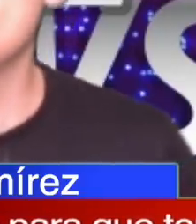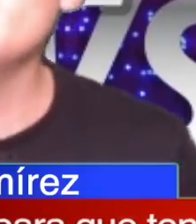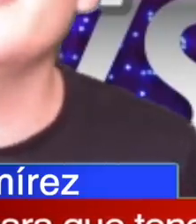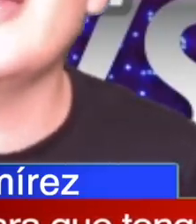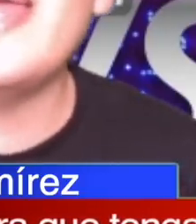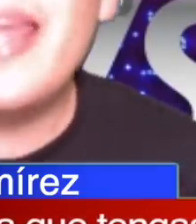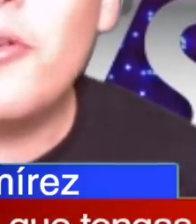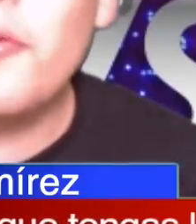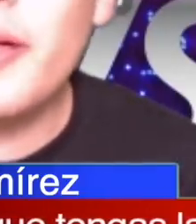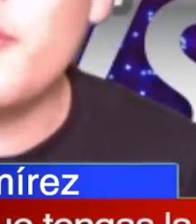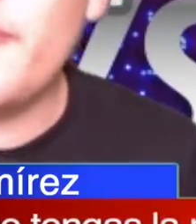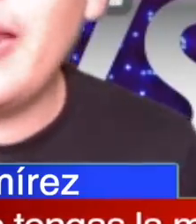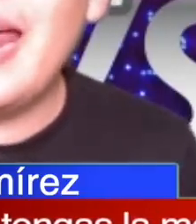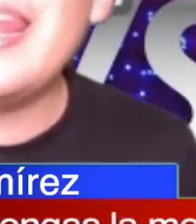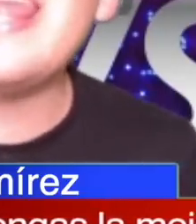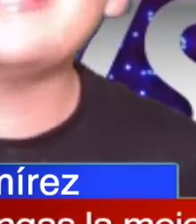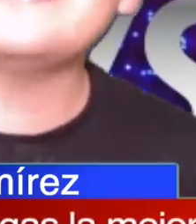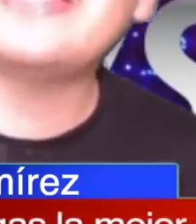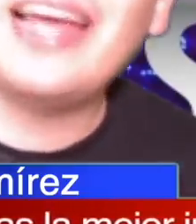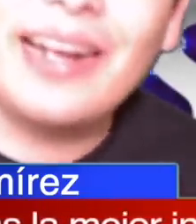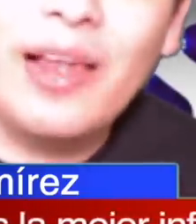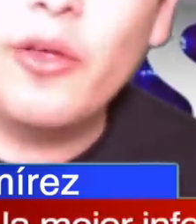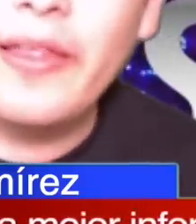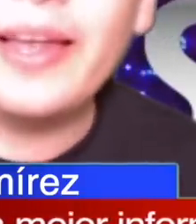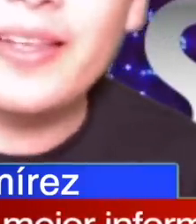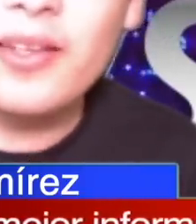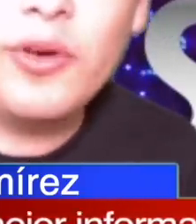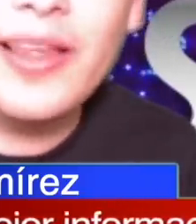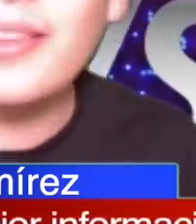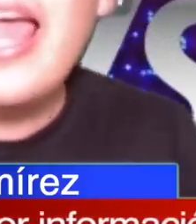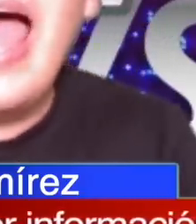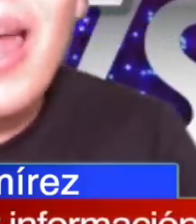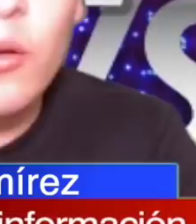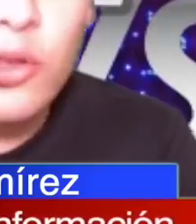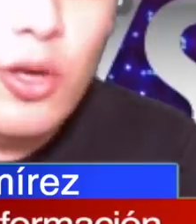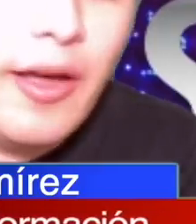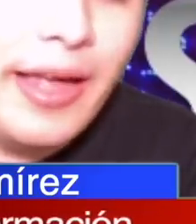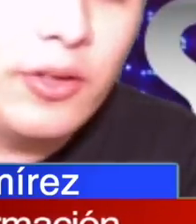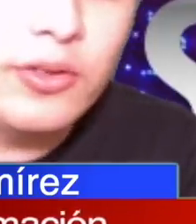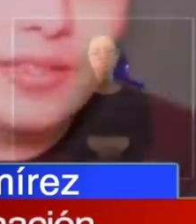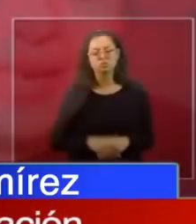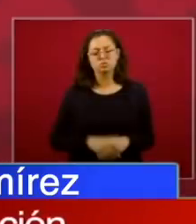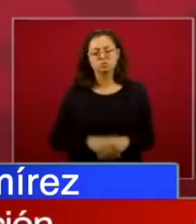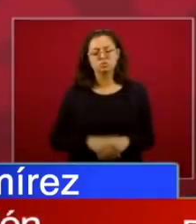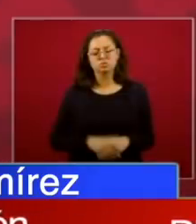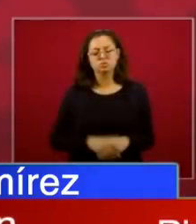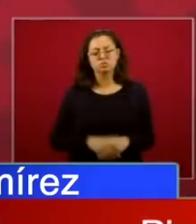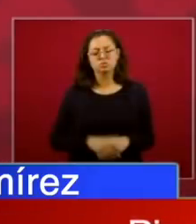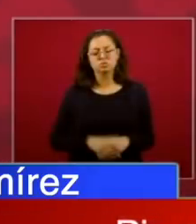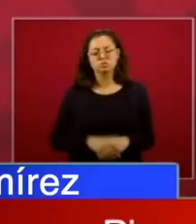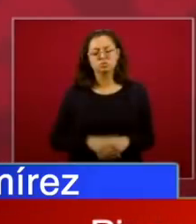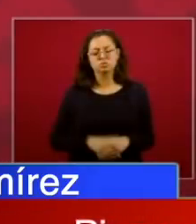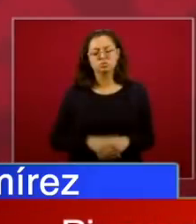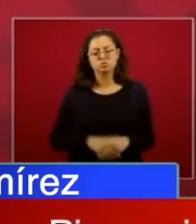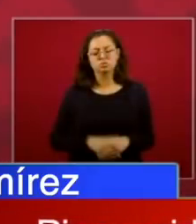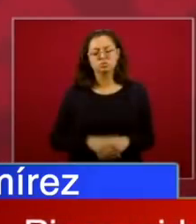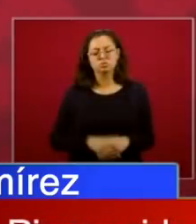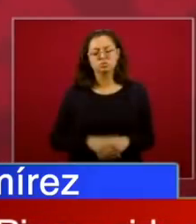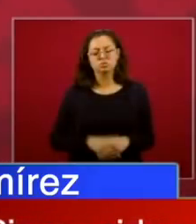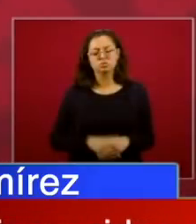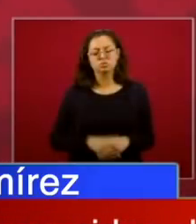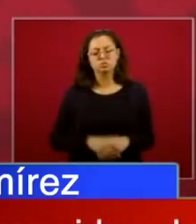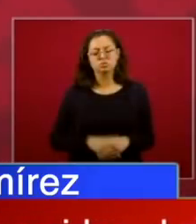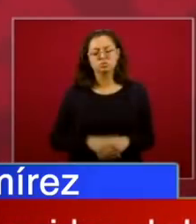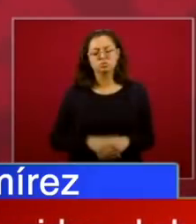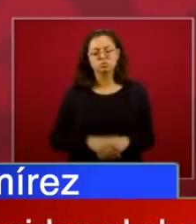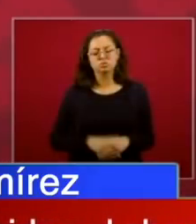así, pues será el gobierno federal el encargado de darle seguridad a los ciudadanos de ese estado. Y es que, familia, cada